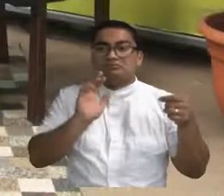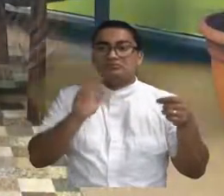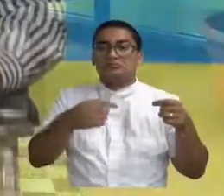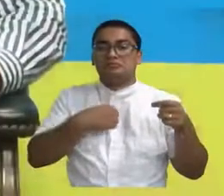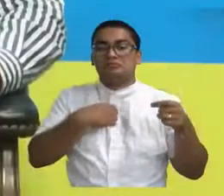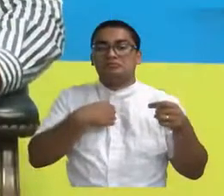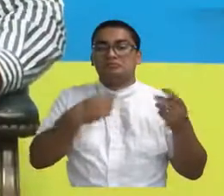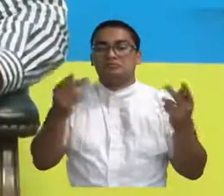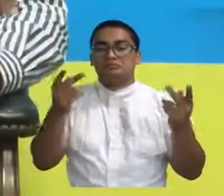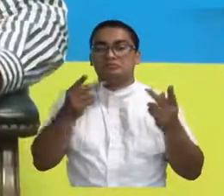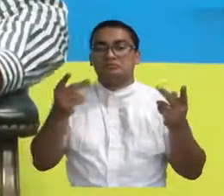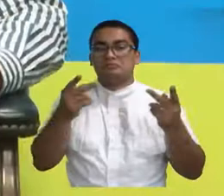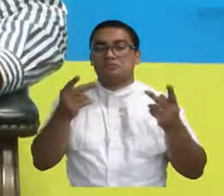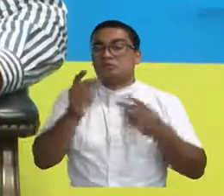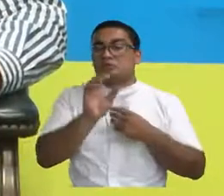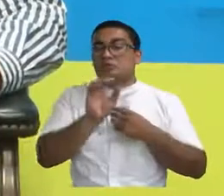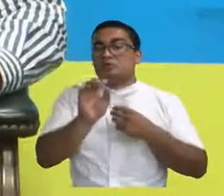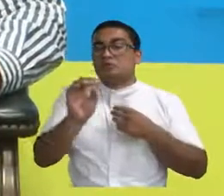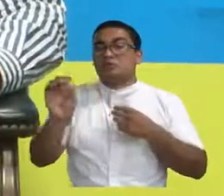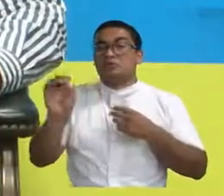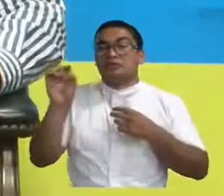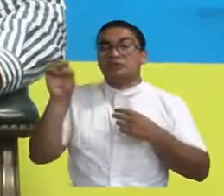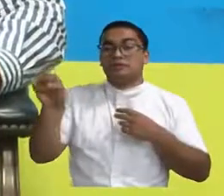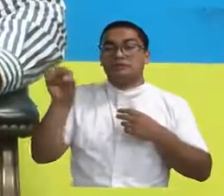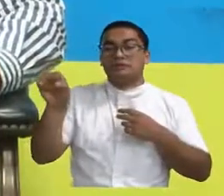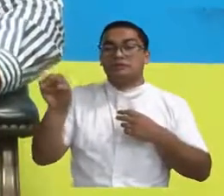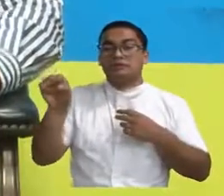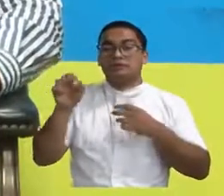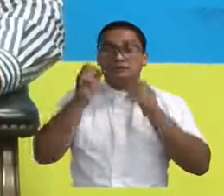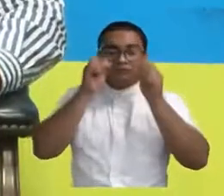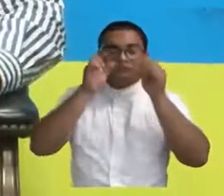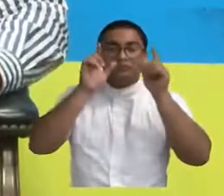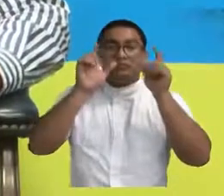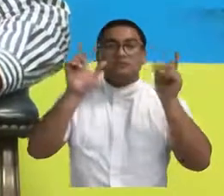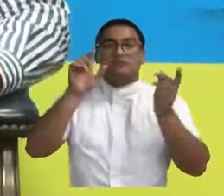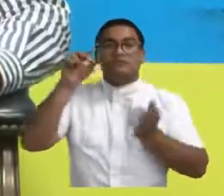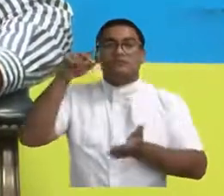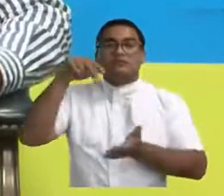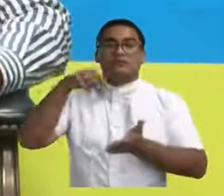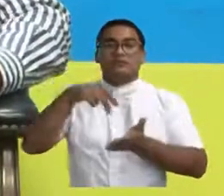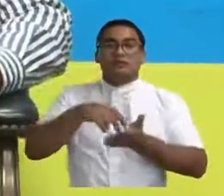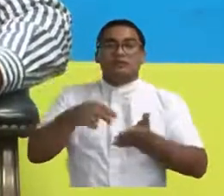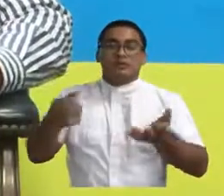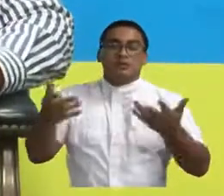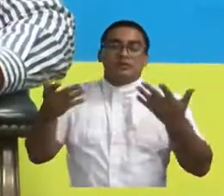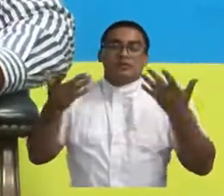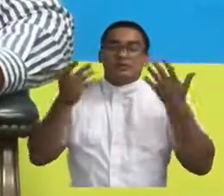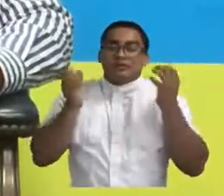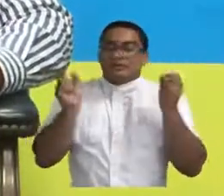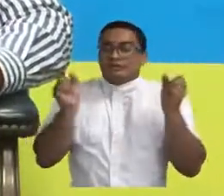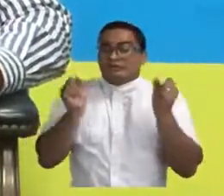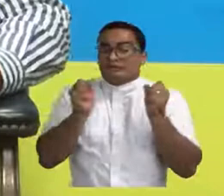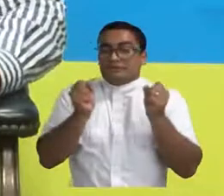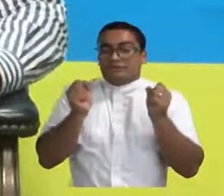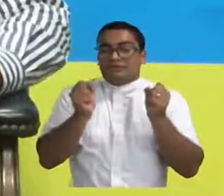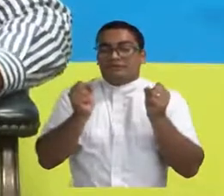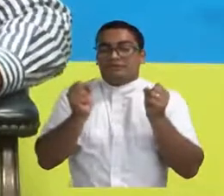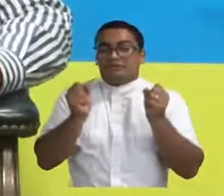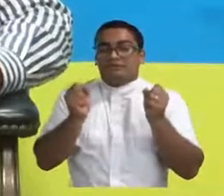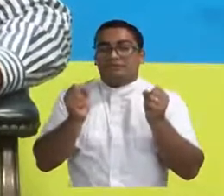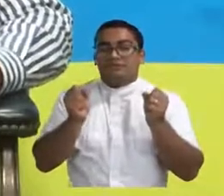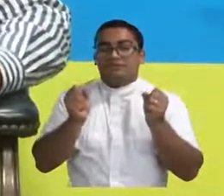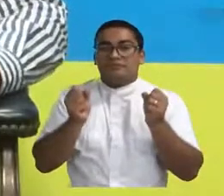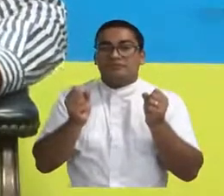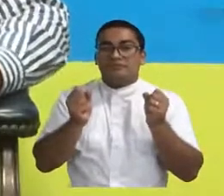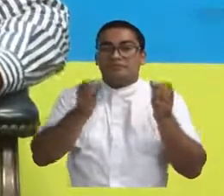hacia el oriente, uno se levanta y abre la puerta y entra un aire muy heladito. Sí. Aunque está cerca del